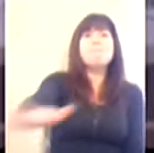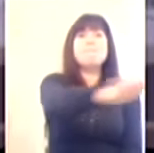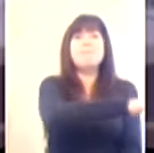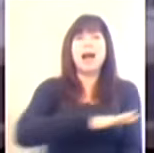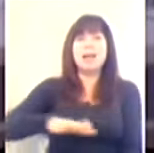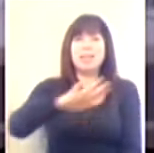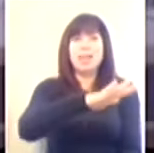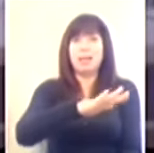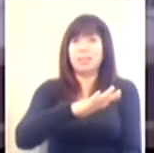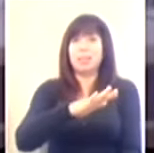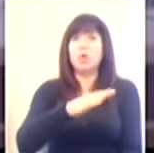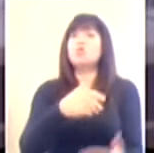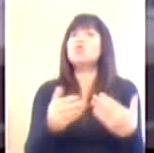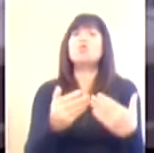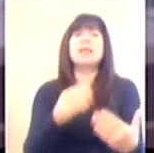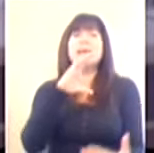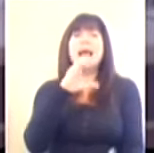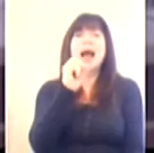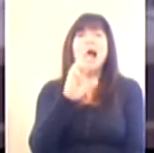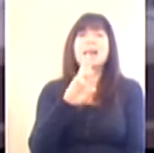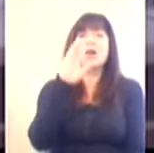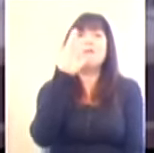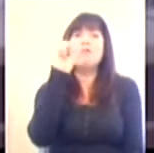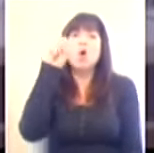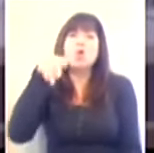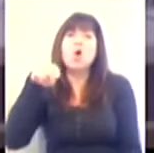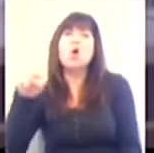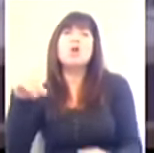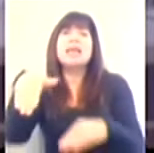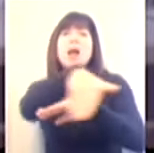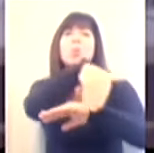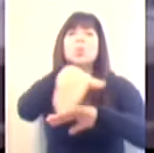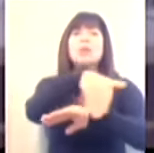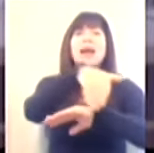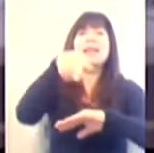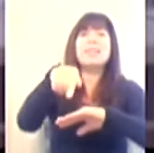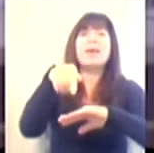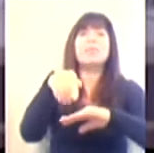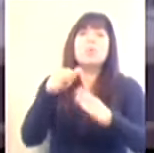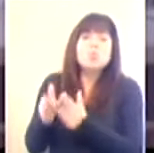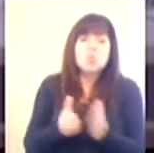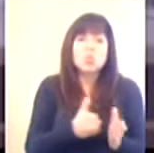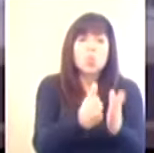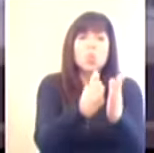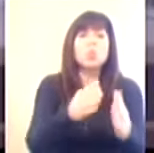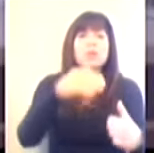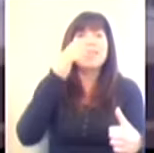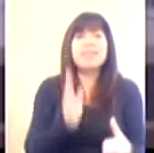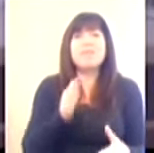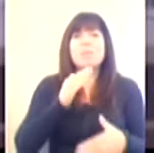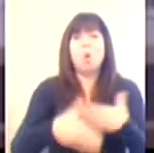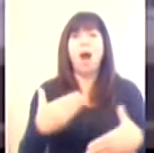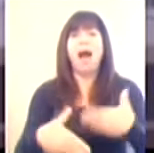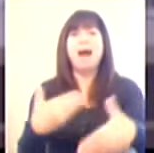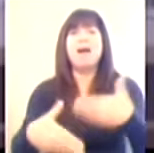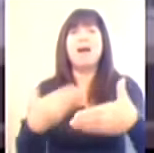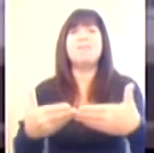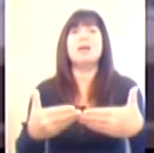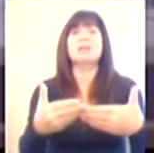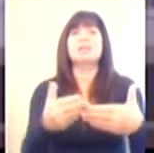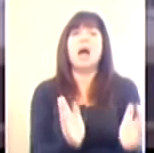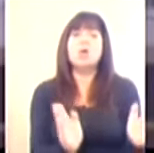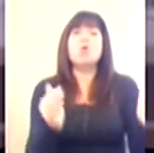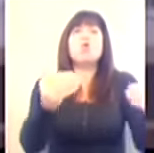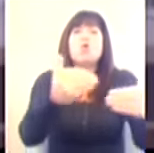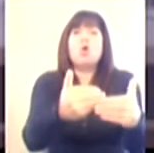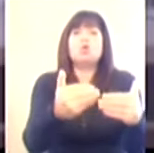carbono neutralidad es la gran ruta en la cual debemos avanzar para lograr contener el aumento de